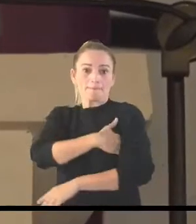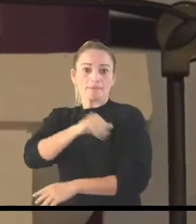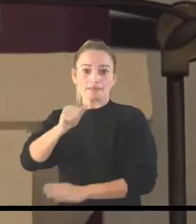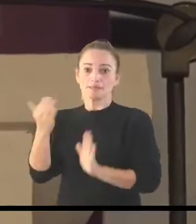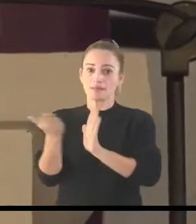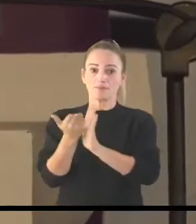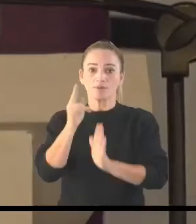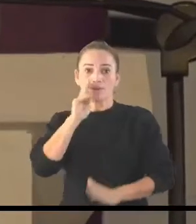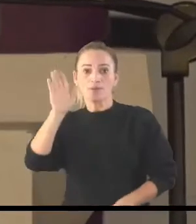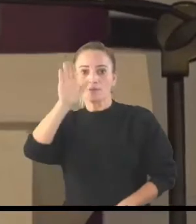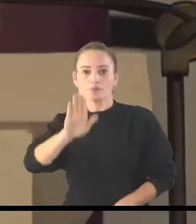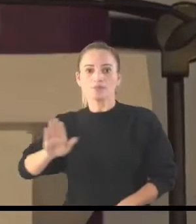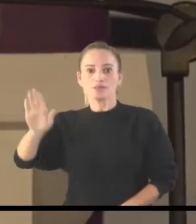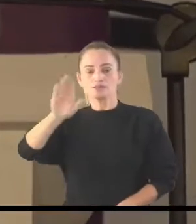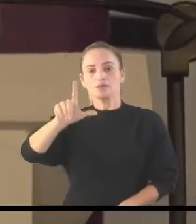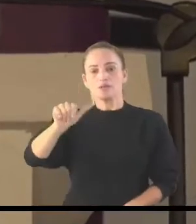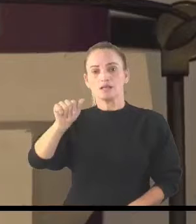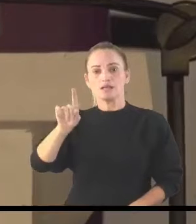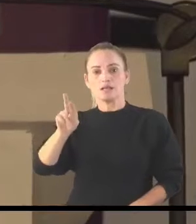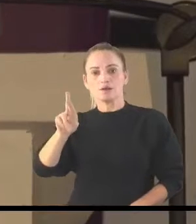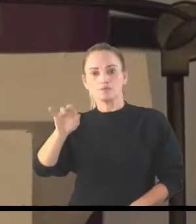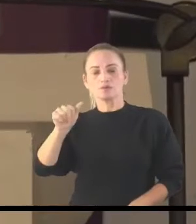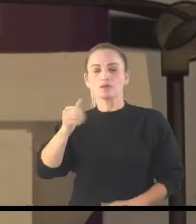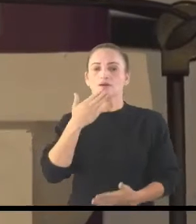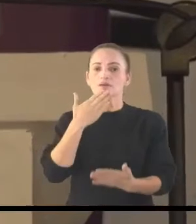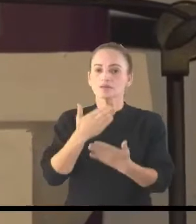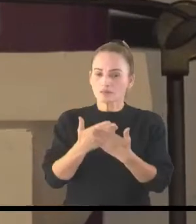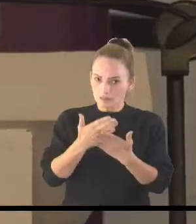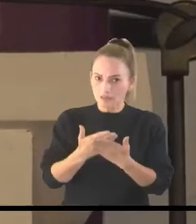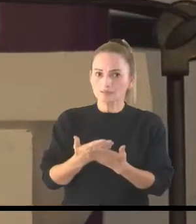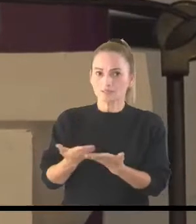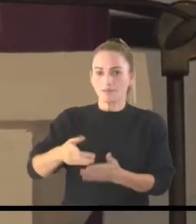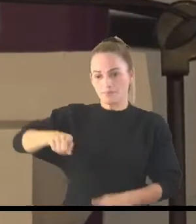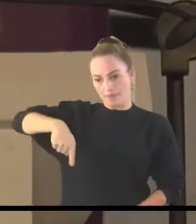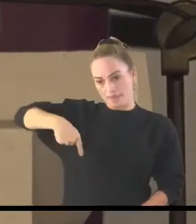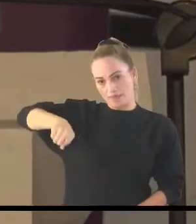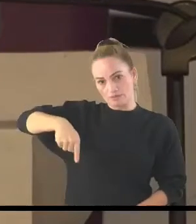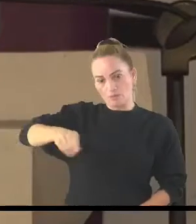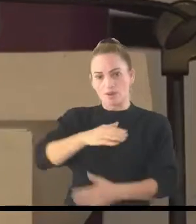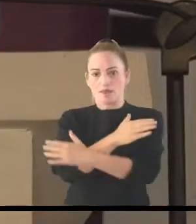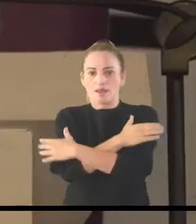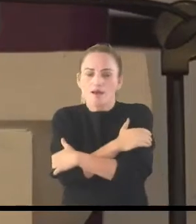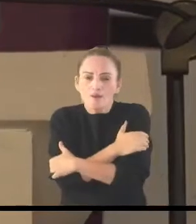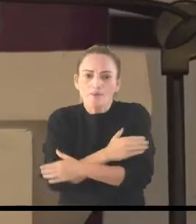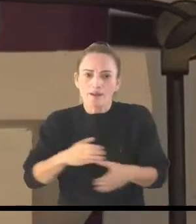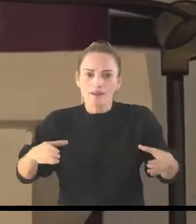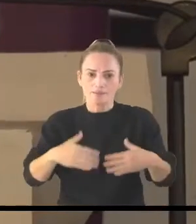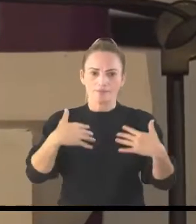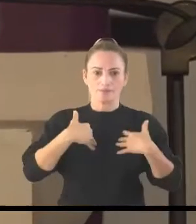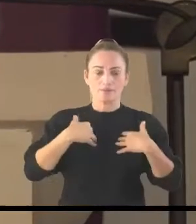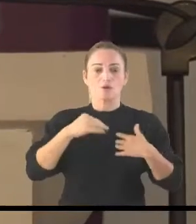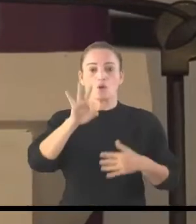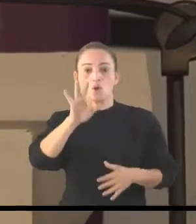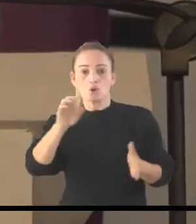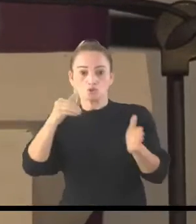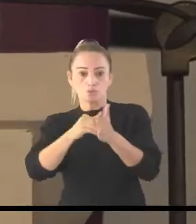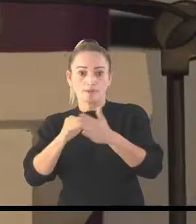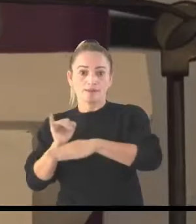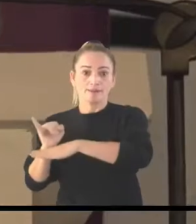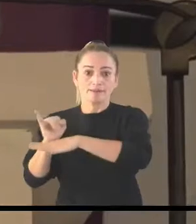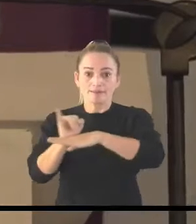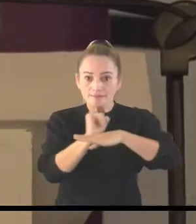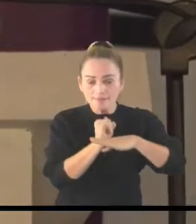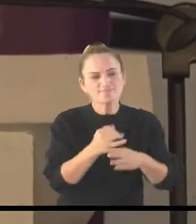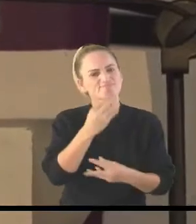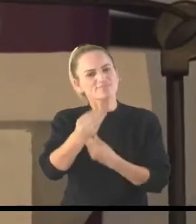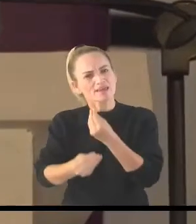Educación Nacional, Aurora Vergara, por liderar la campaña La Escuela Abraza a las Víctimas, donde 8.000 instituciones